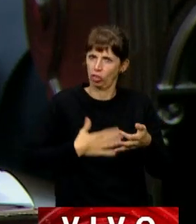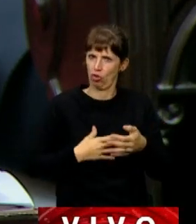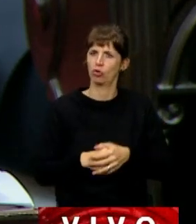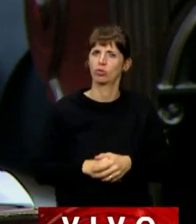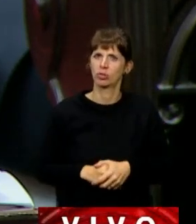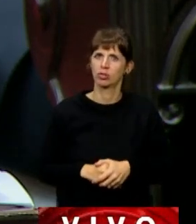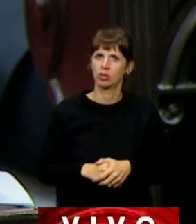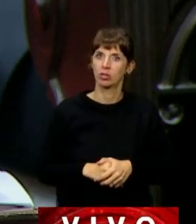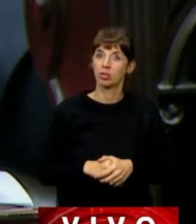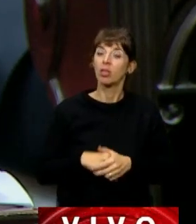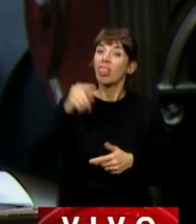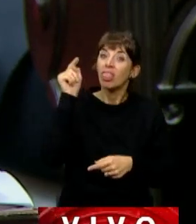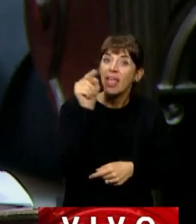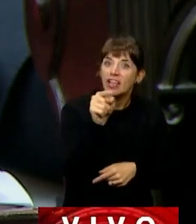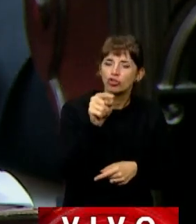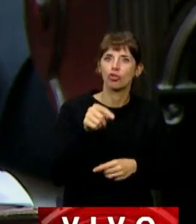De allí